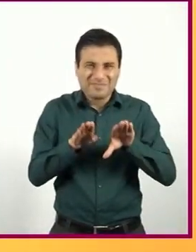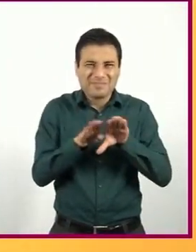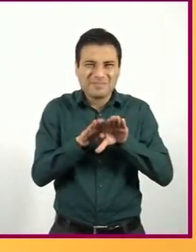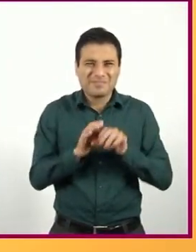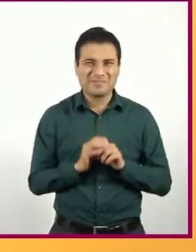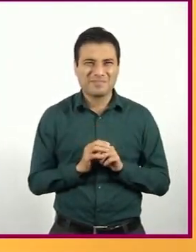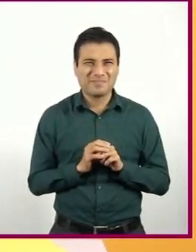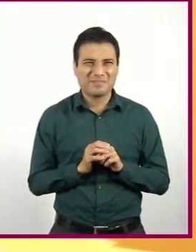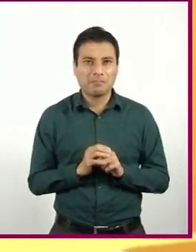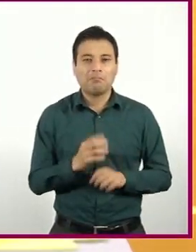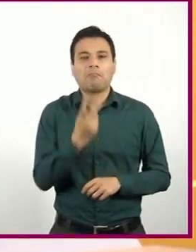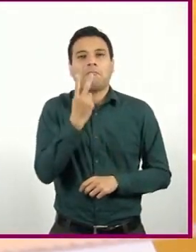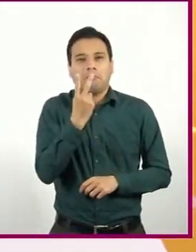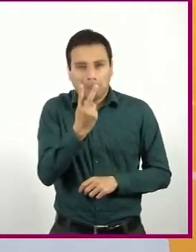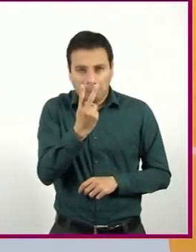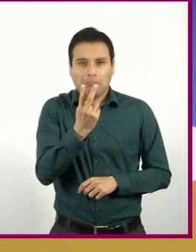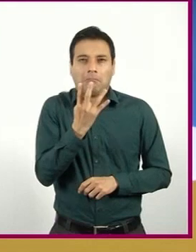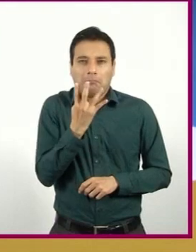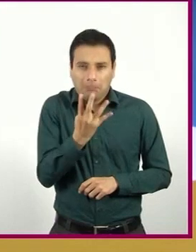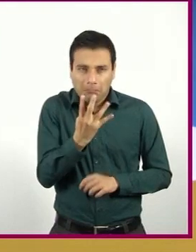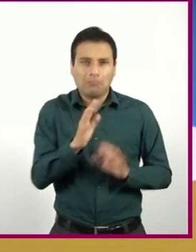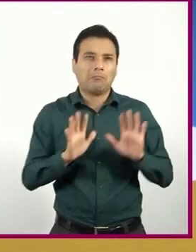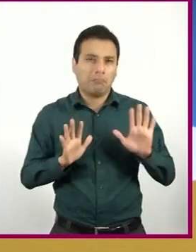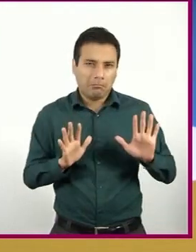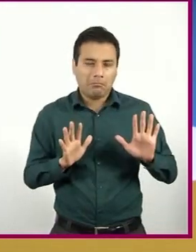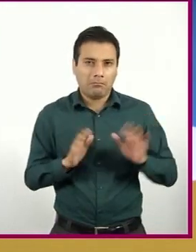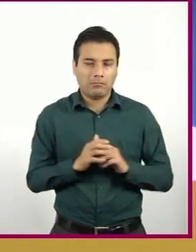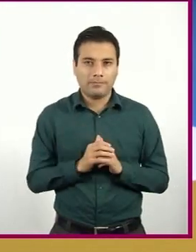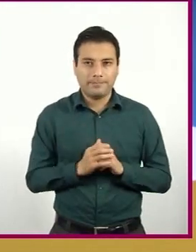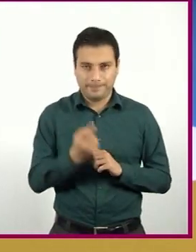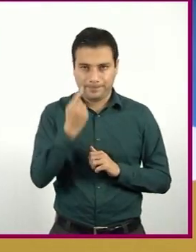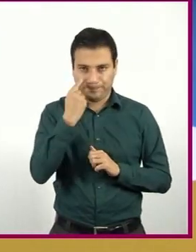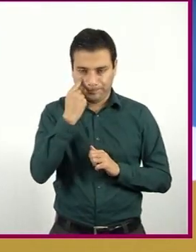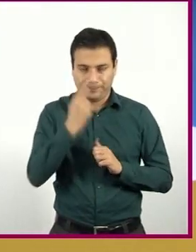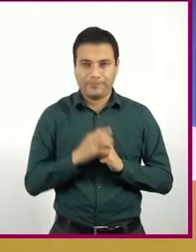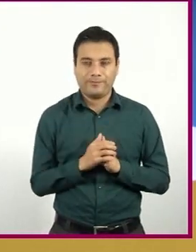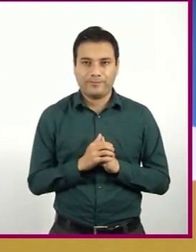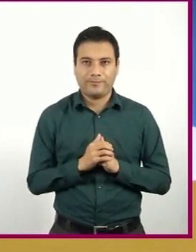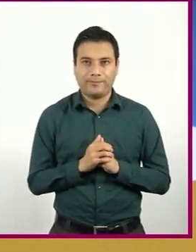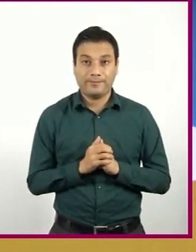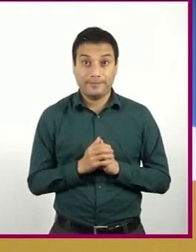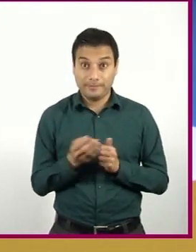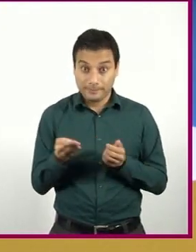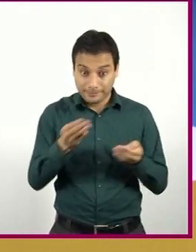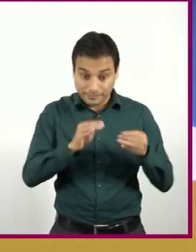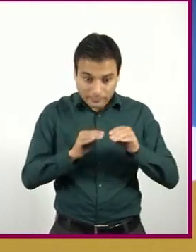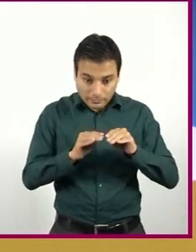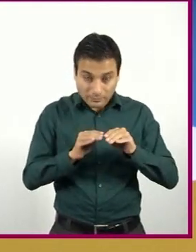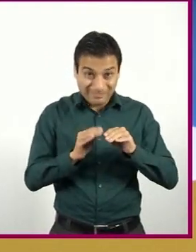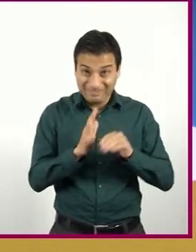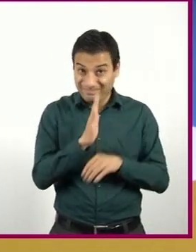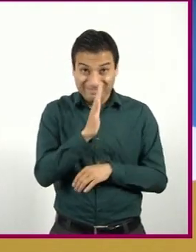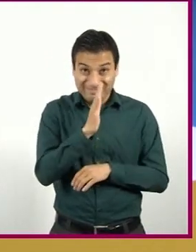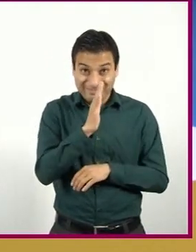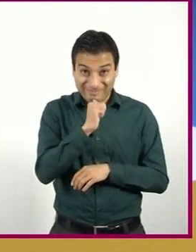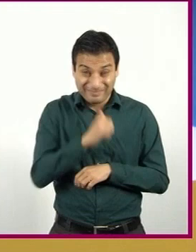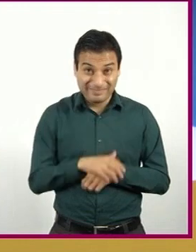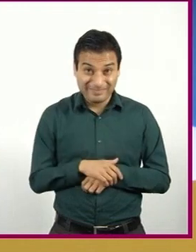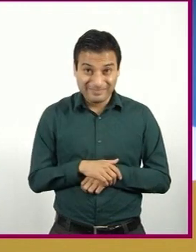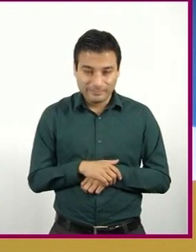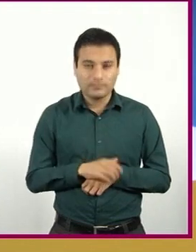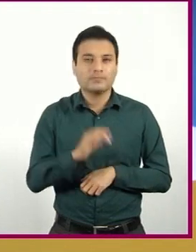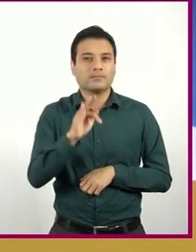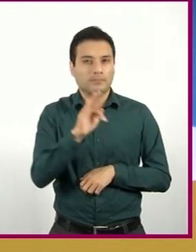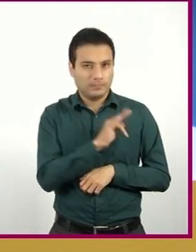partes iguales sí, ¿no? Exactamente, Enrique. Cuando el procedimiento de los dobleces no es el más adecuado, recurrimos